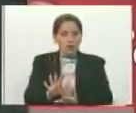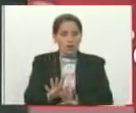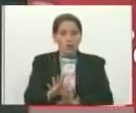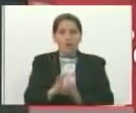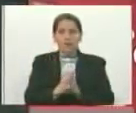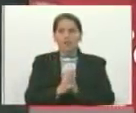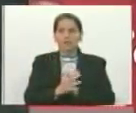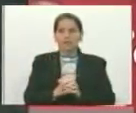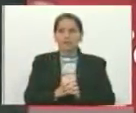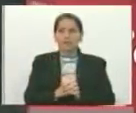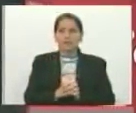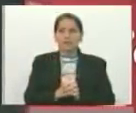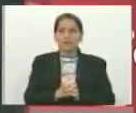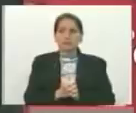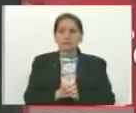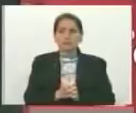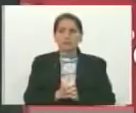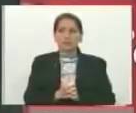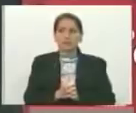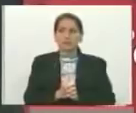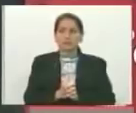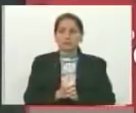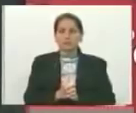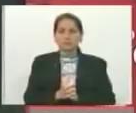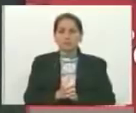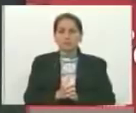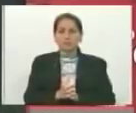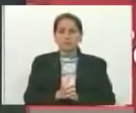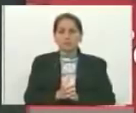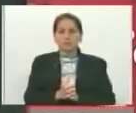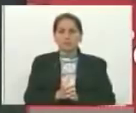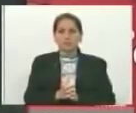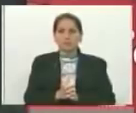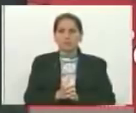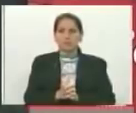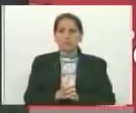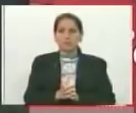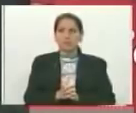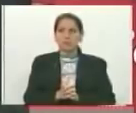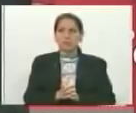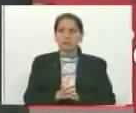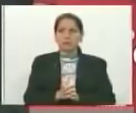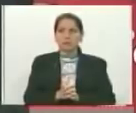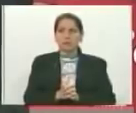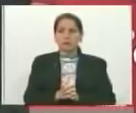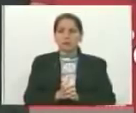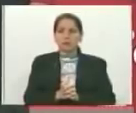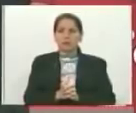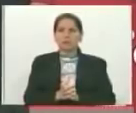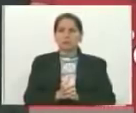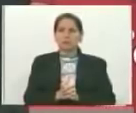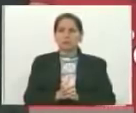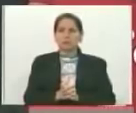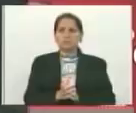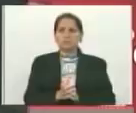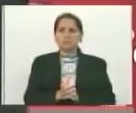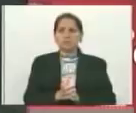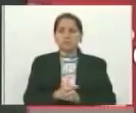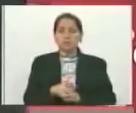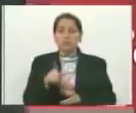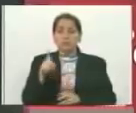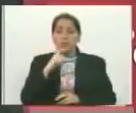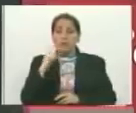vea, tranquilo. Aquí no hay que desesperarse para nada. Mientras tu enemigo está cometiendo errores, no